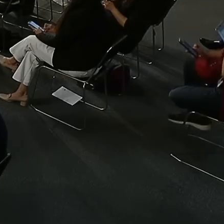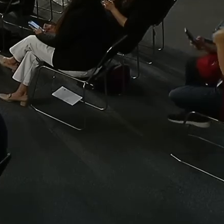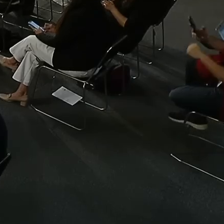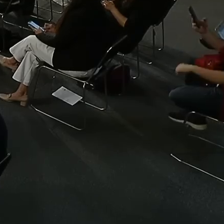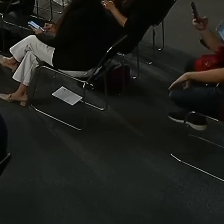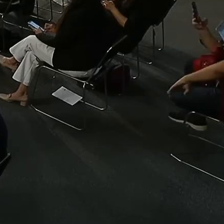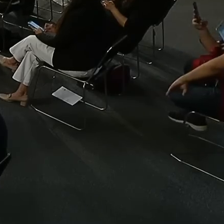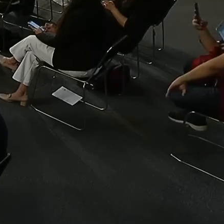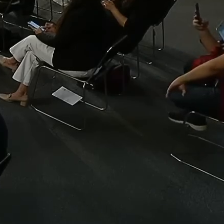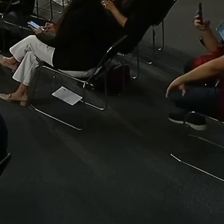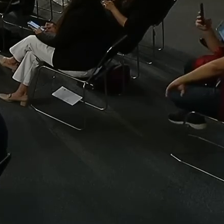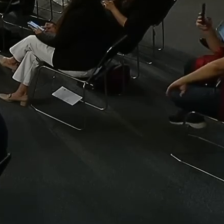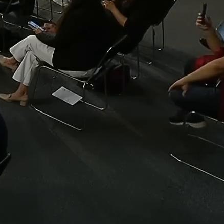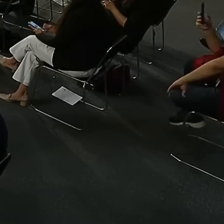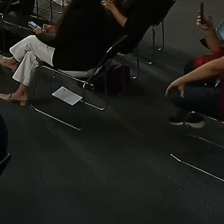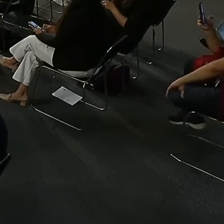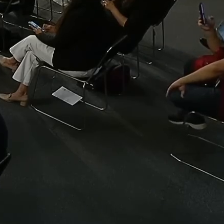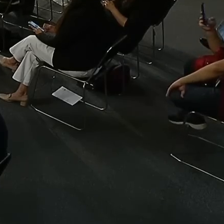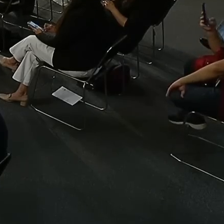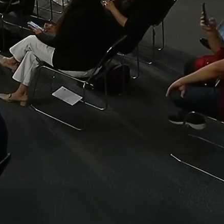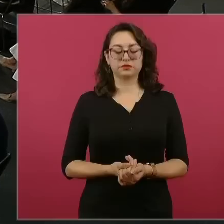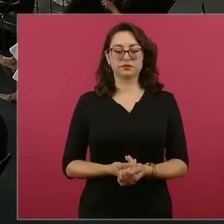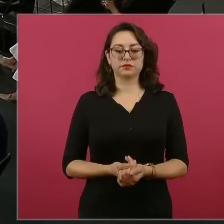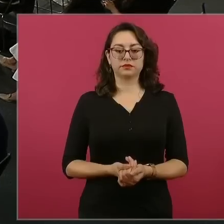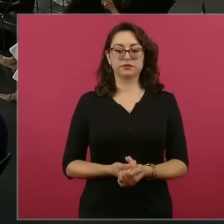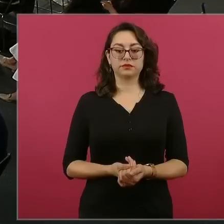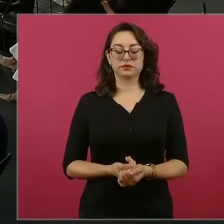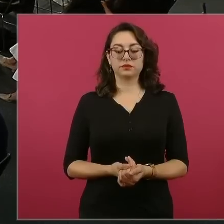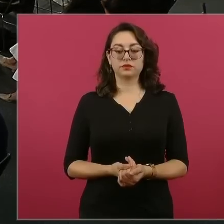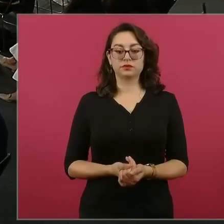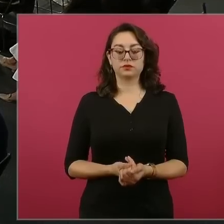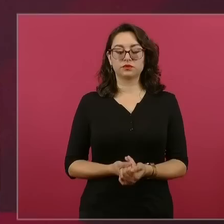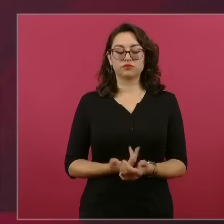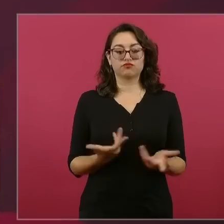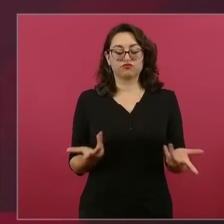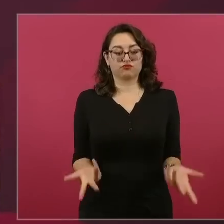opciones hay cuando uno enfrenta un problema así?